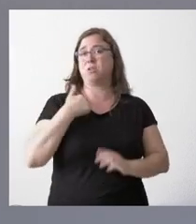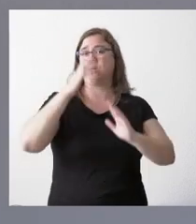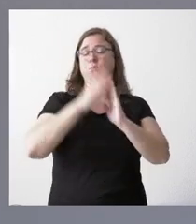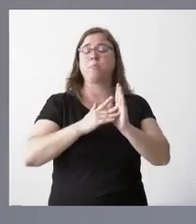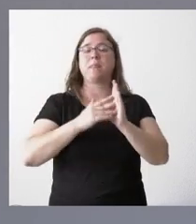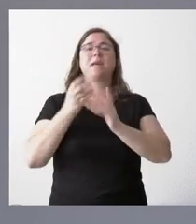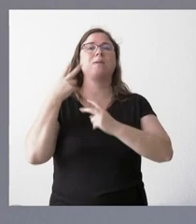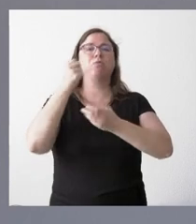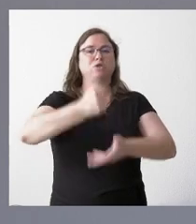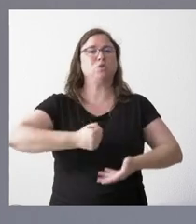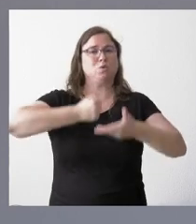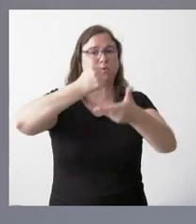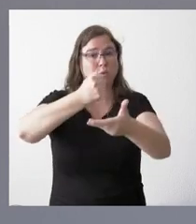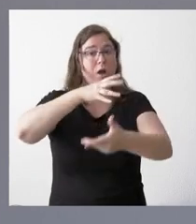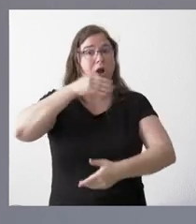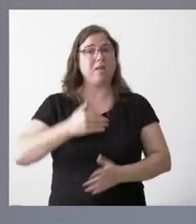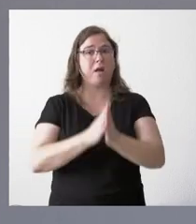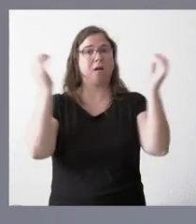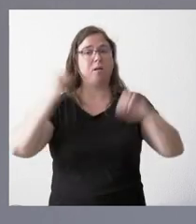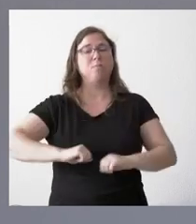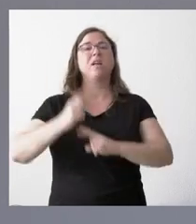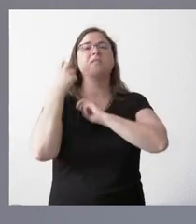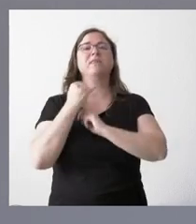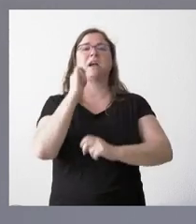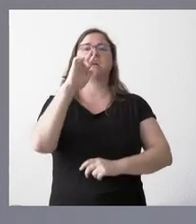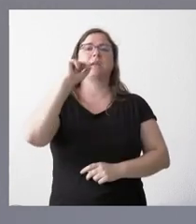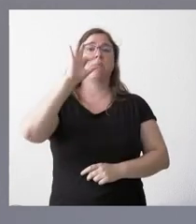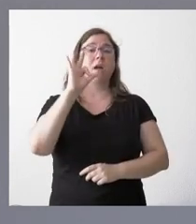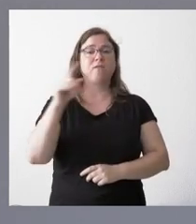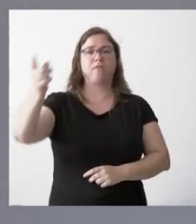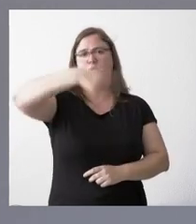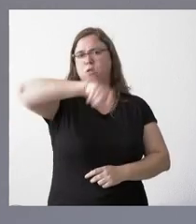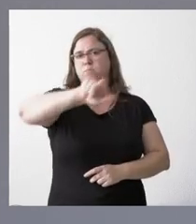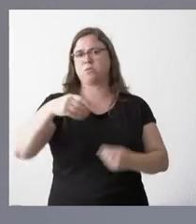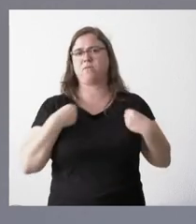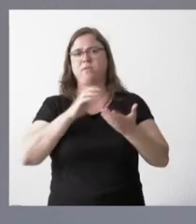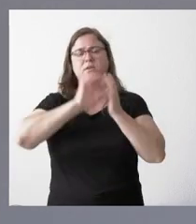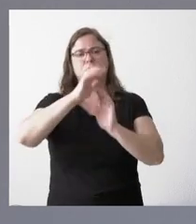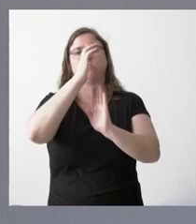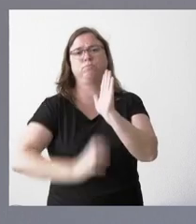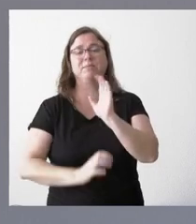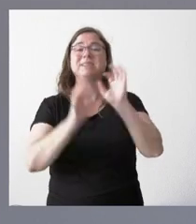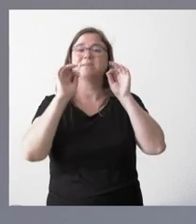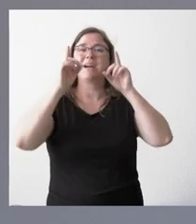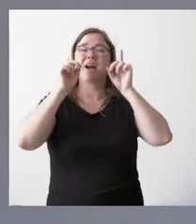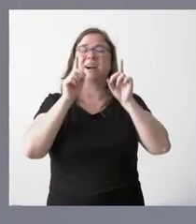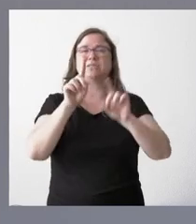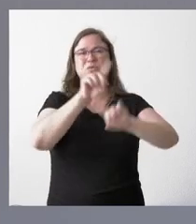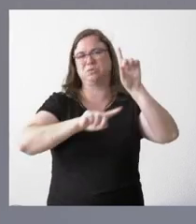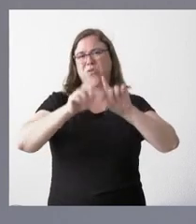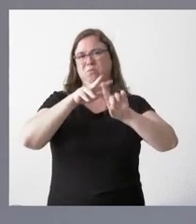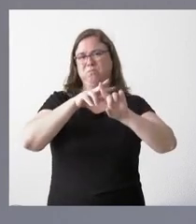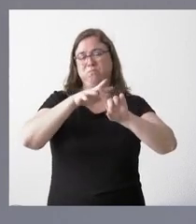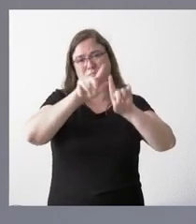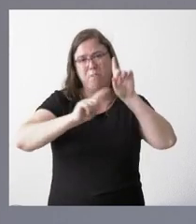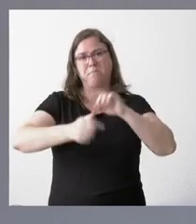y donaciones, ahora hemos comprometido la rebaja fiscal del IRPF para todos los ciudadanos, especialmente para aquellos que tienen más problemas, y